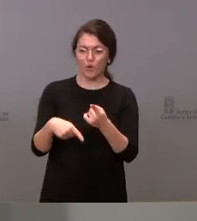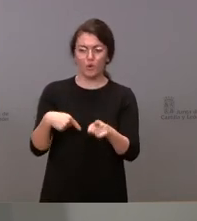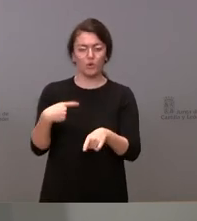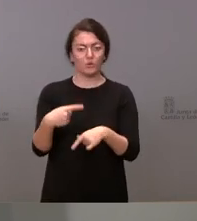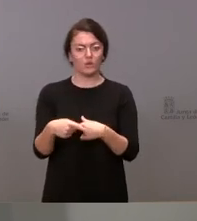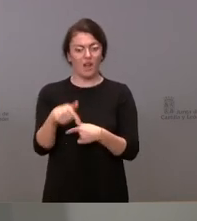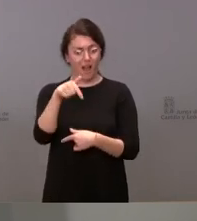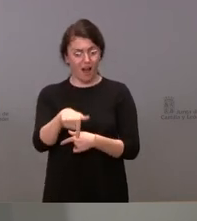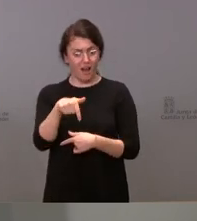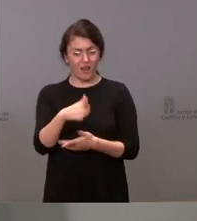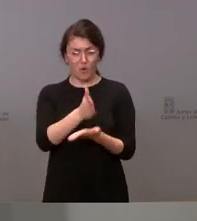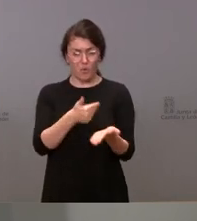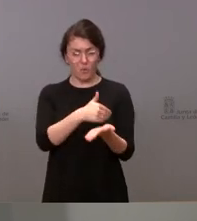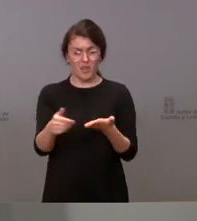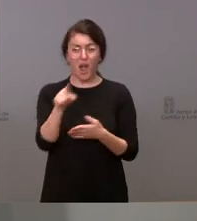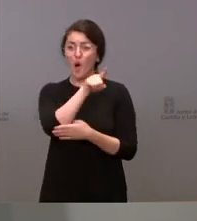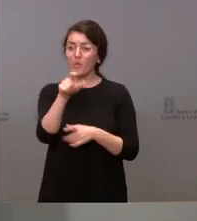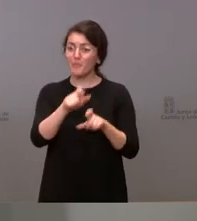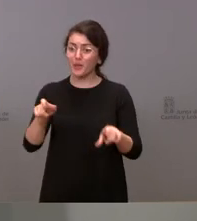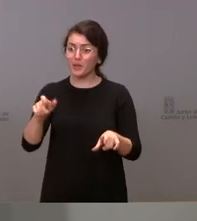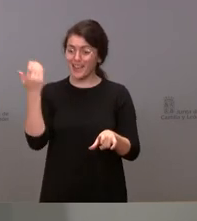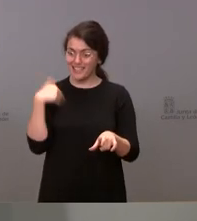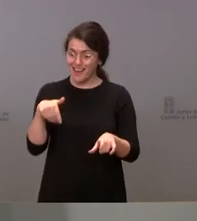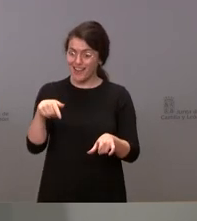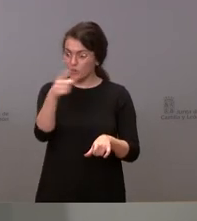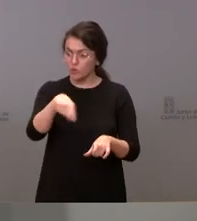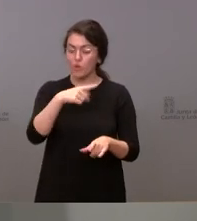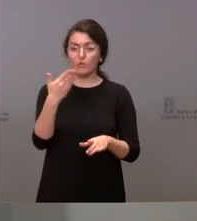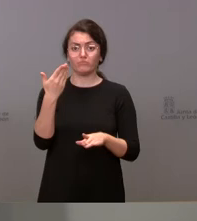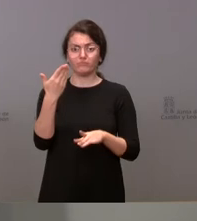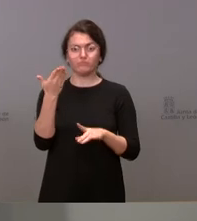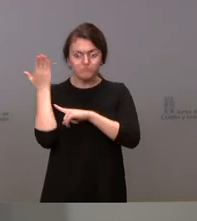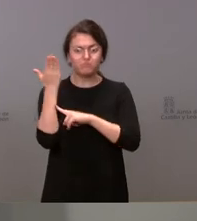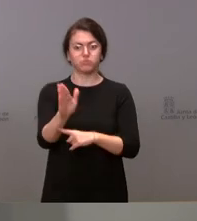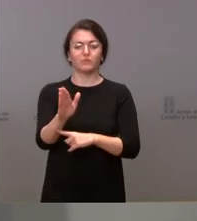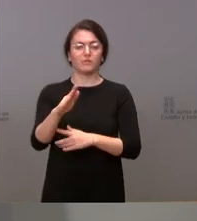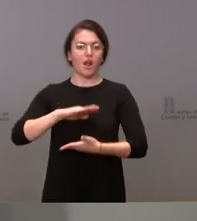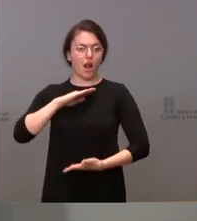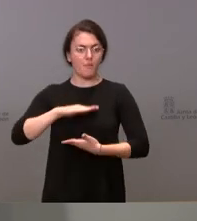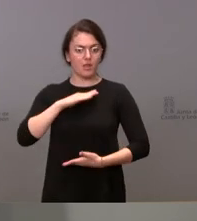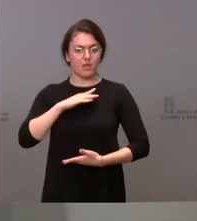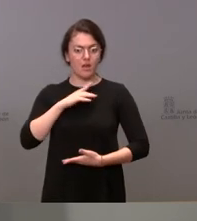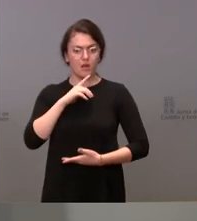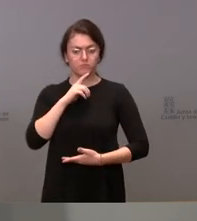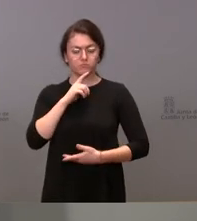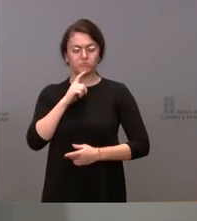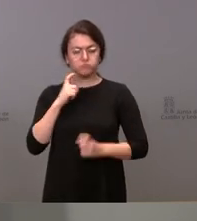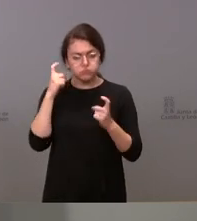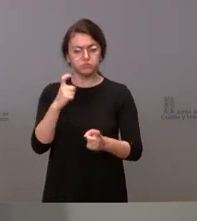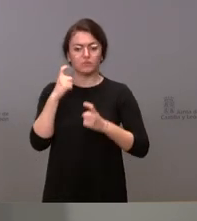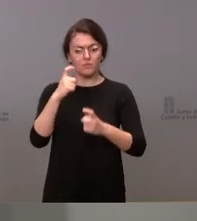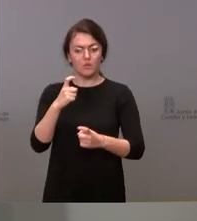en esta comunidad, 11 personas que han demostrado capacidad de aguante, integridad